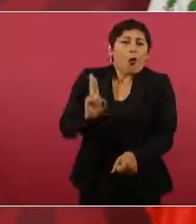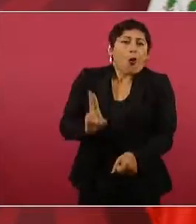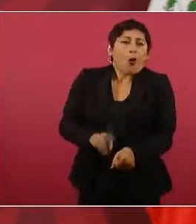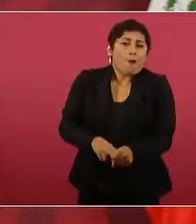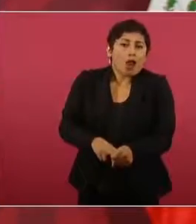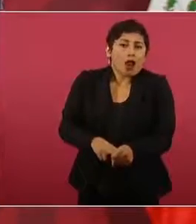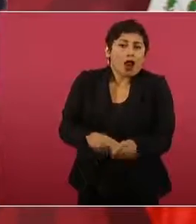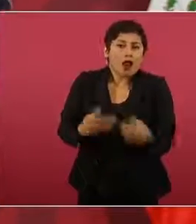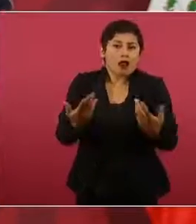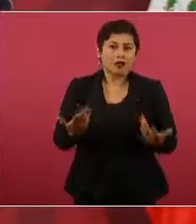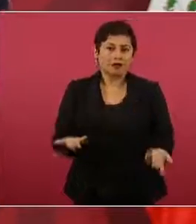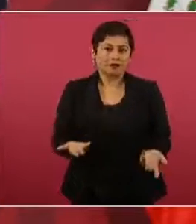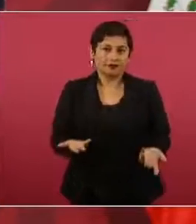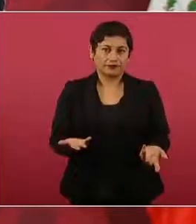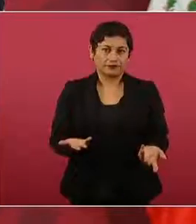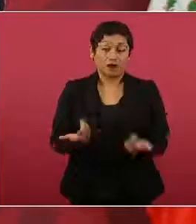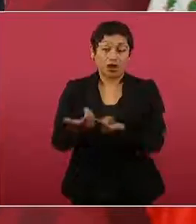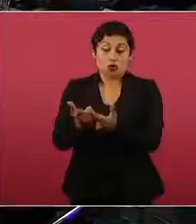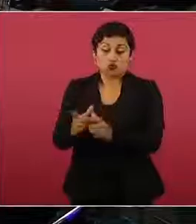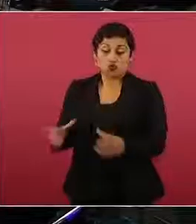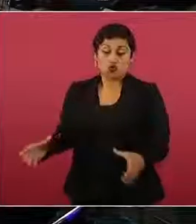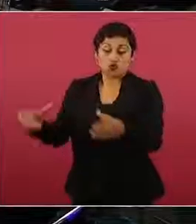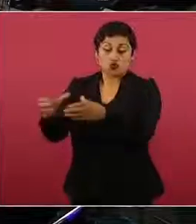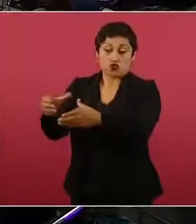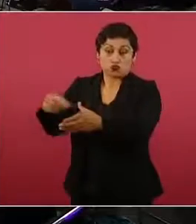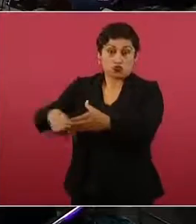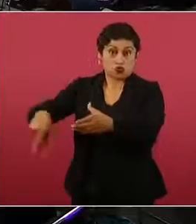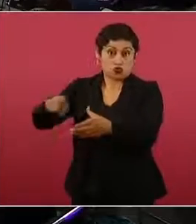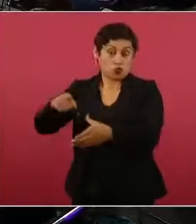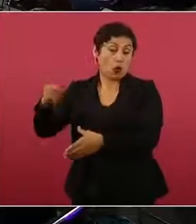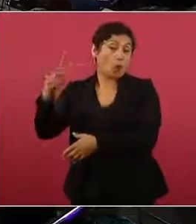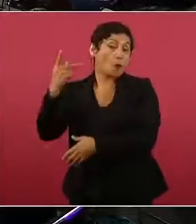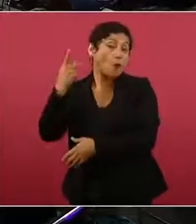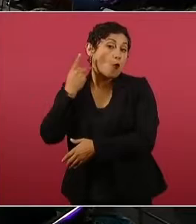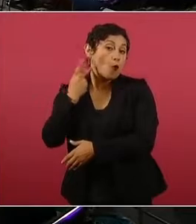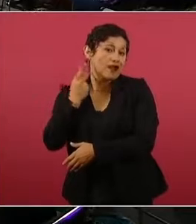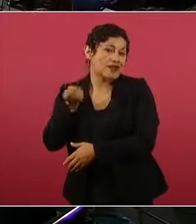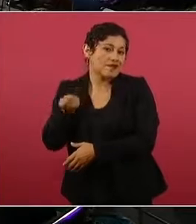en la llamada clase política. El pueblo